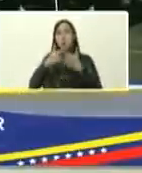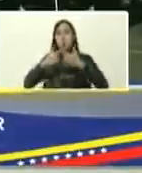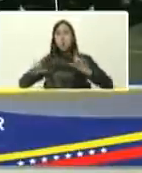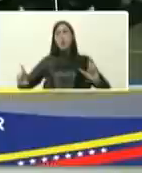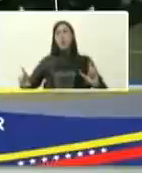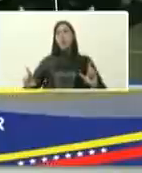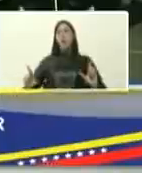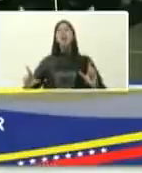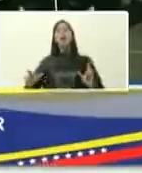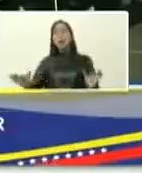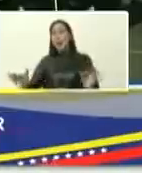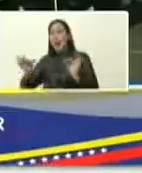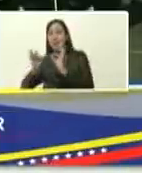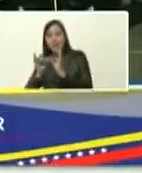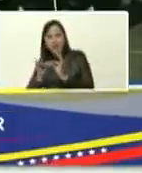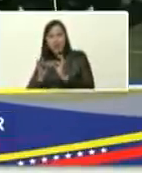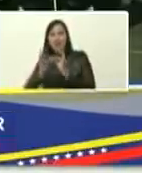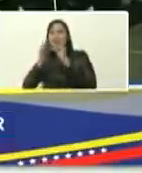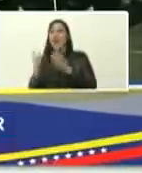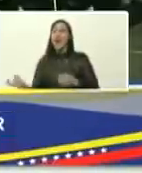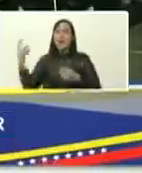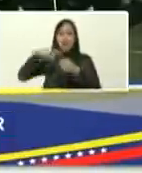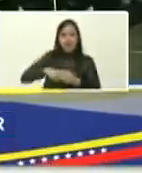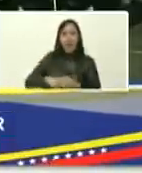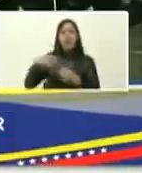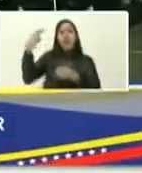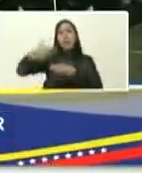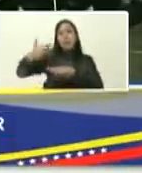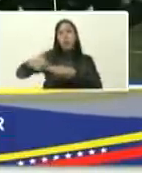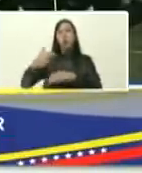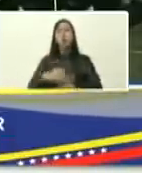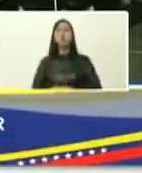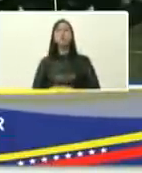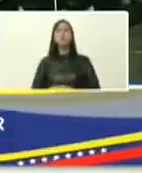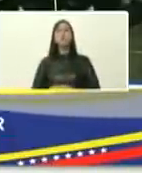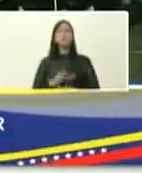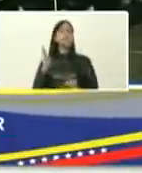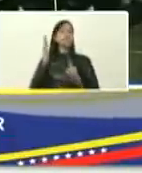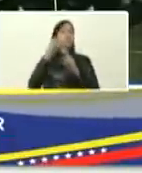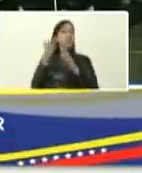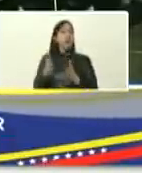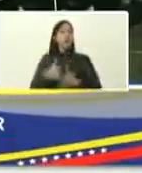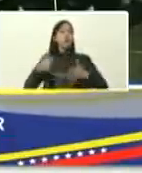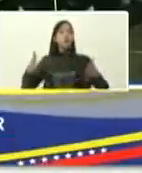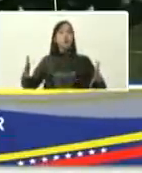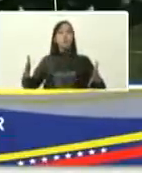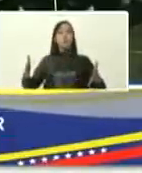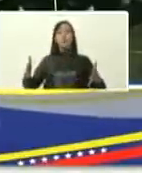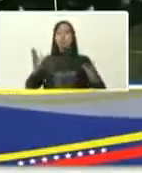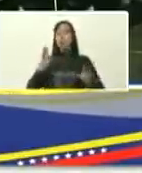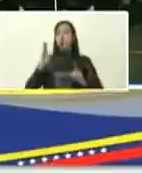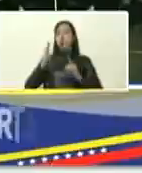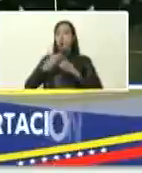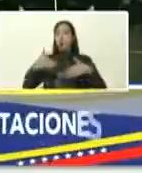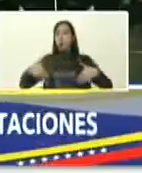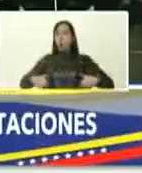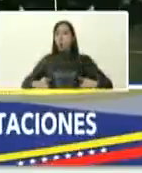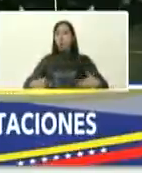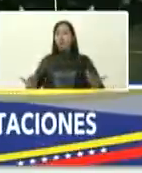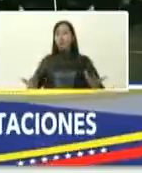petróleo, libre de la dependencia. ¿Ah? Gran meta, gran objetivo y gran esfuerzo.